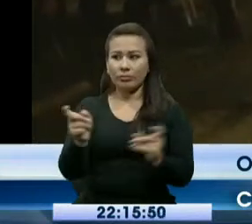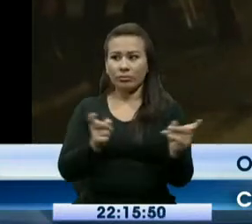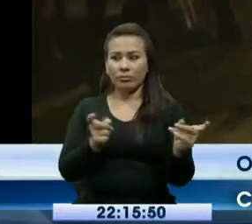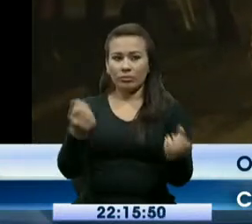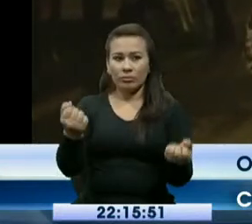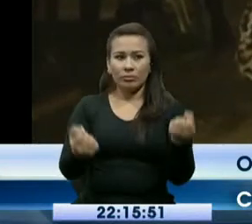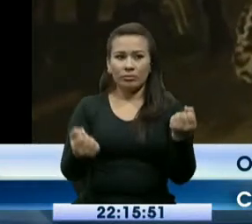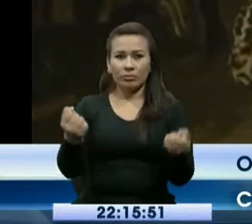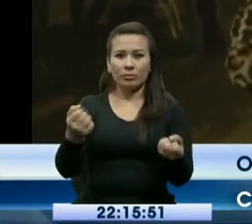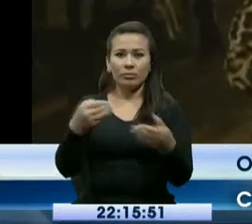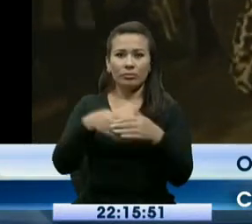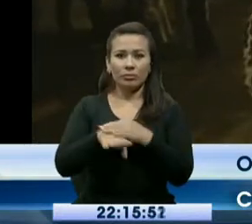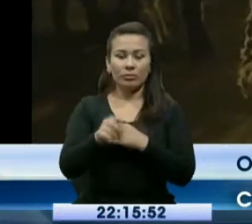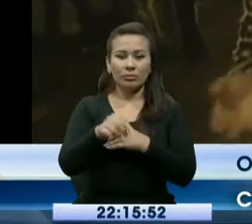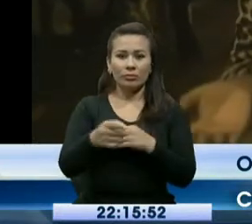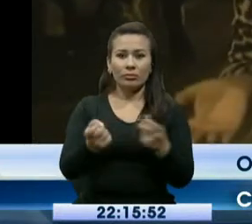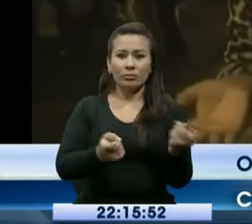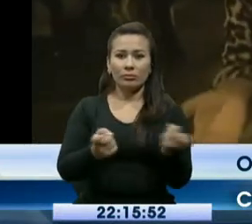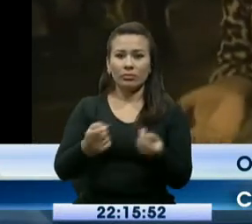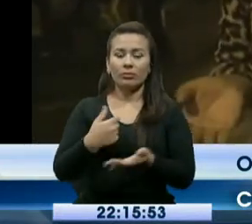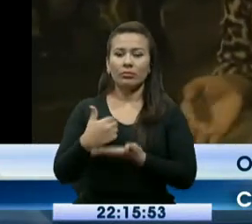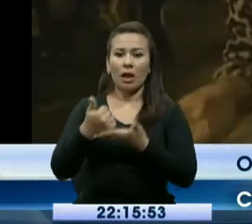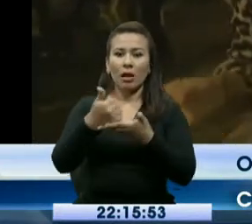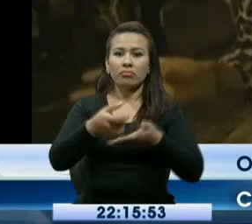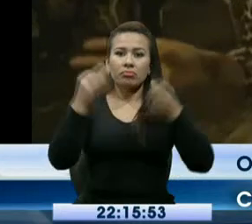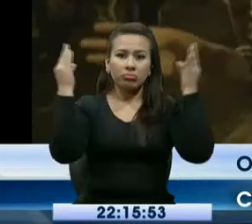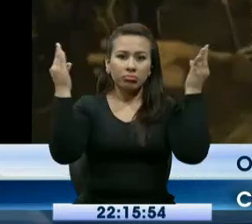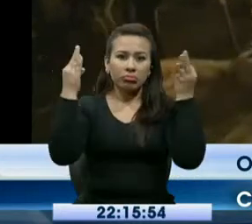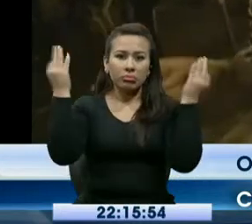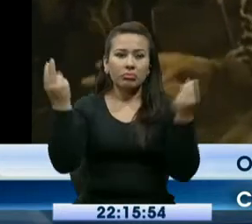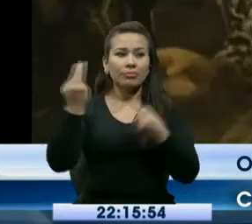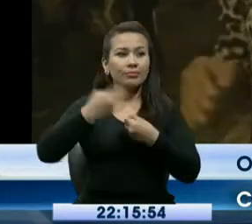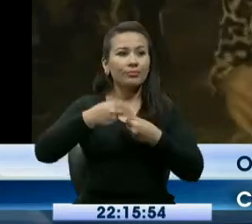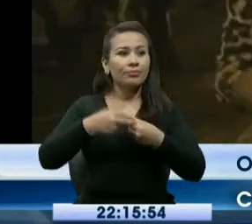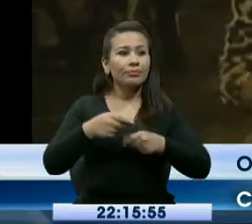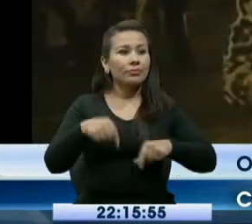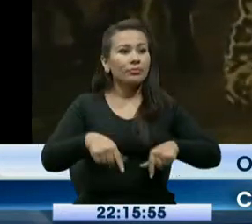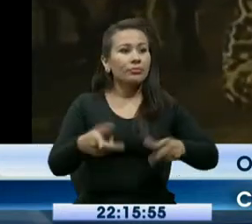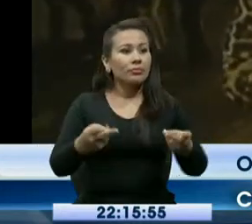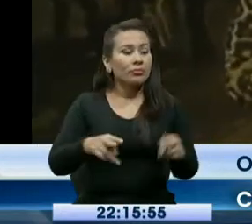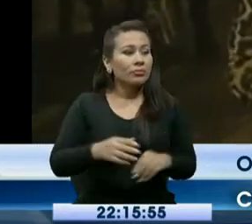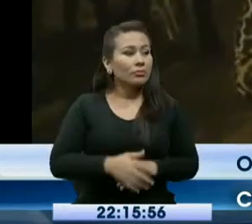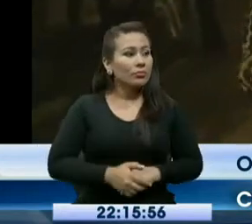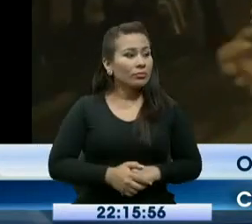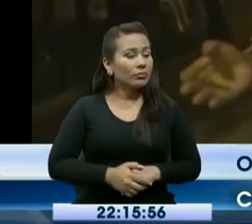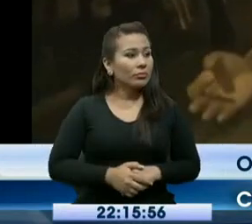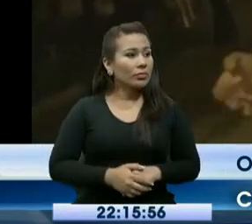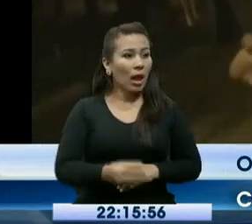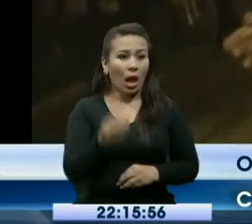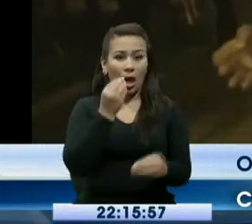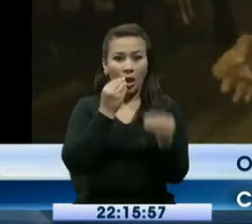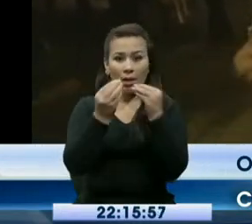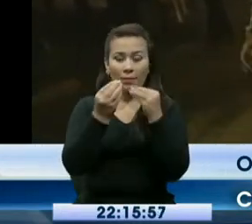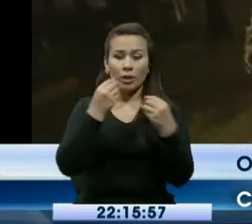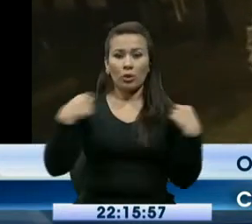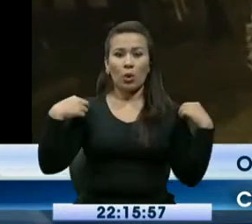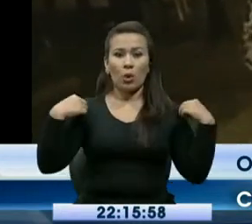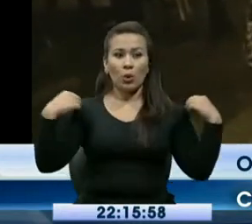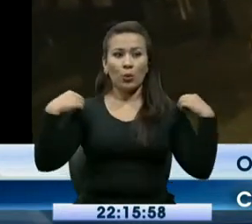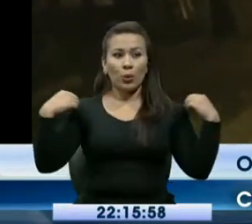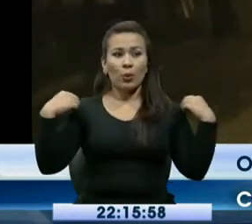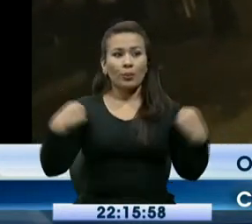vehículos que vienen a prestar ayuda o de fundaciones también que se han hecho presentes y están entregando alimentos y ropa a